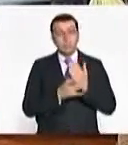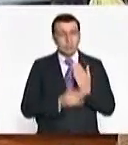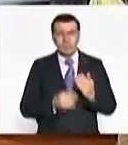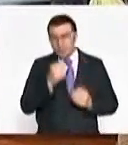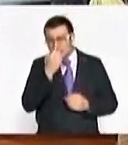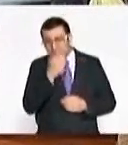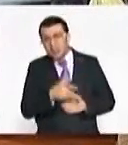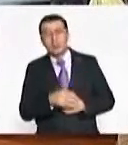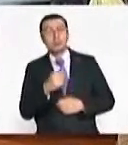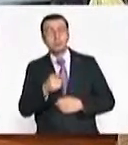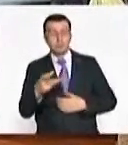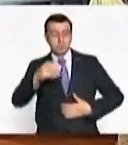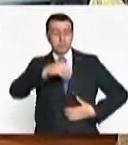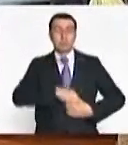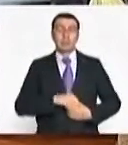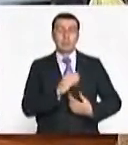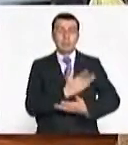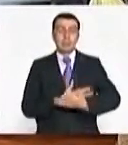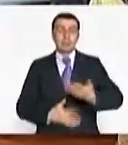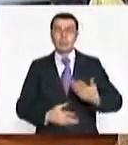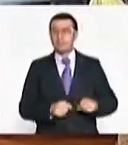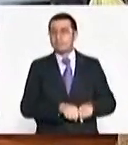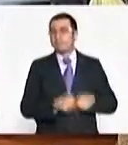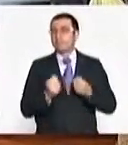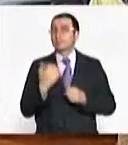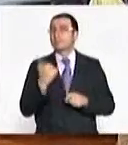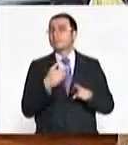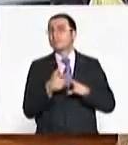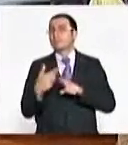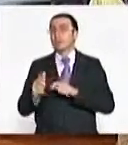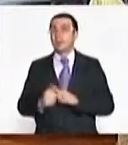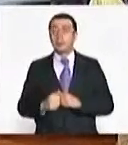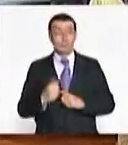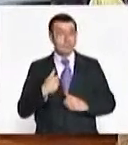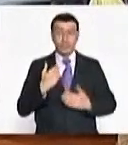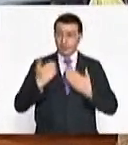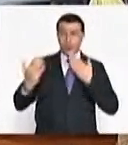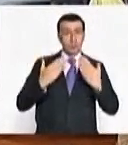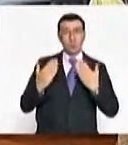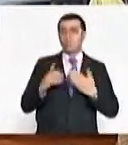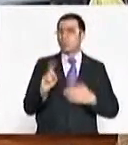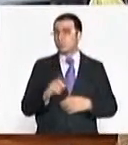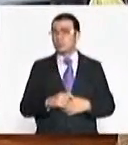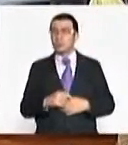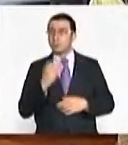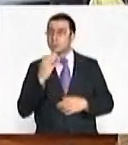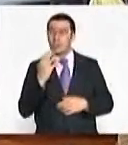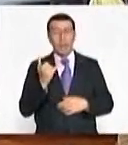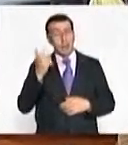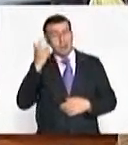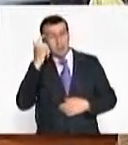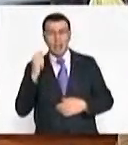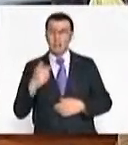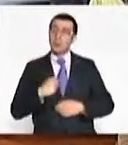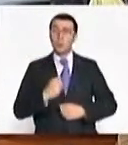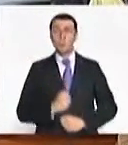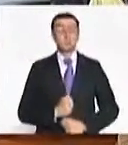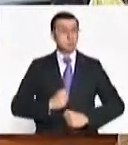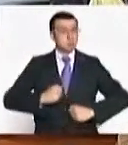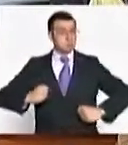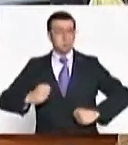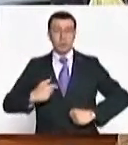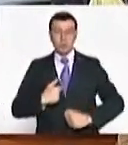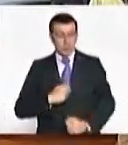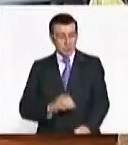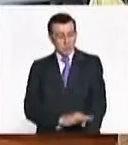y dispara nuestros niveles de colesterol y triglicéridos. Entonces, no nos confiemos, si yo no tengamos el extremo, ¿no? Y pensate que porque estoy gordito y tengo los